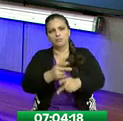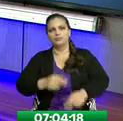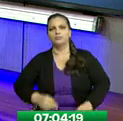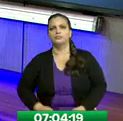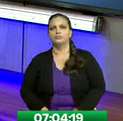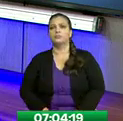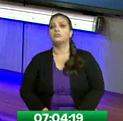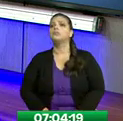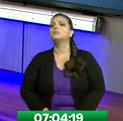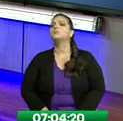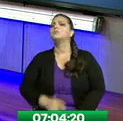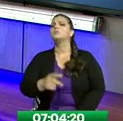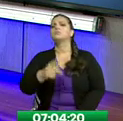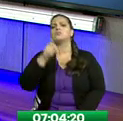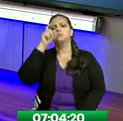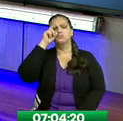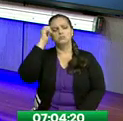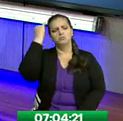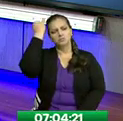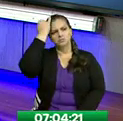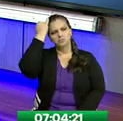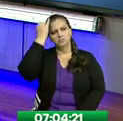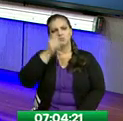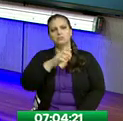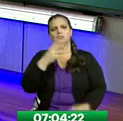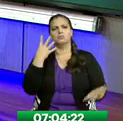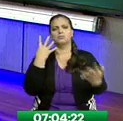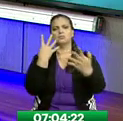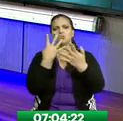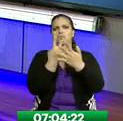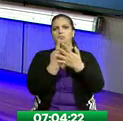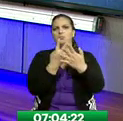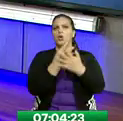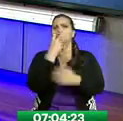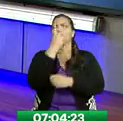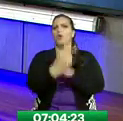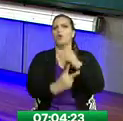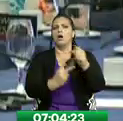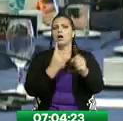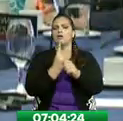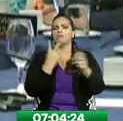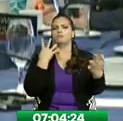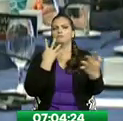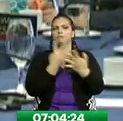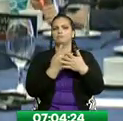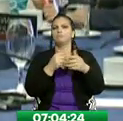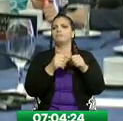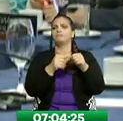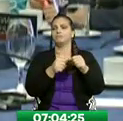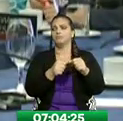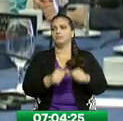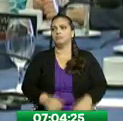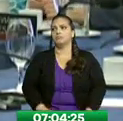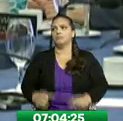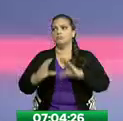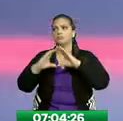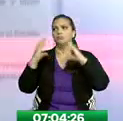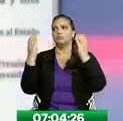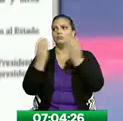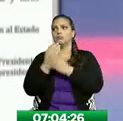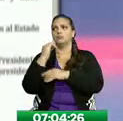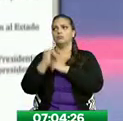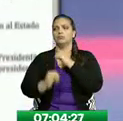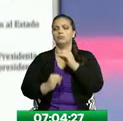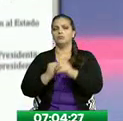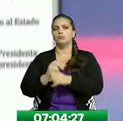está detenido desde el 2 de octubre del 2017. La Comisión Interamericana de Derechos